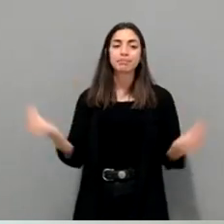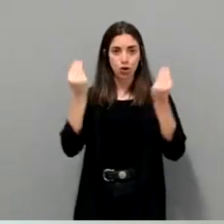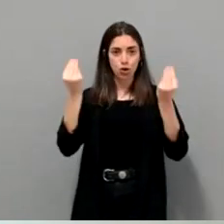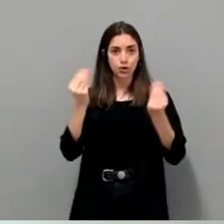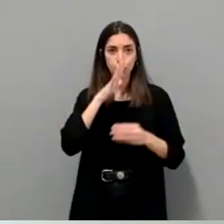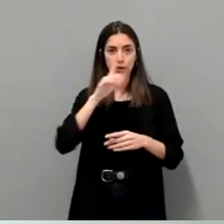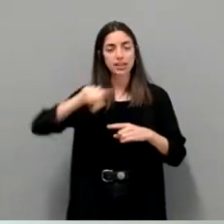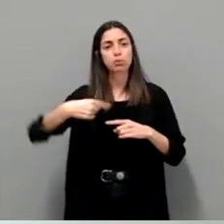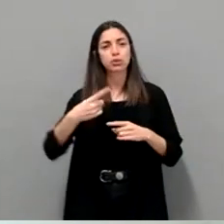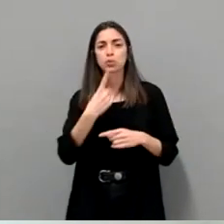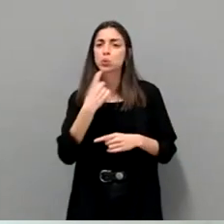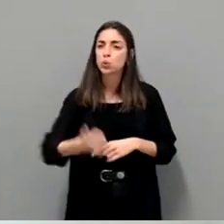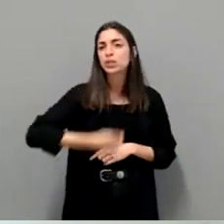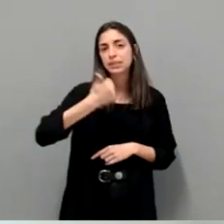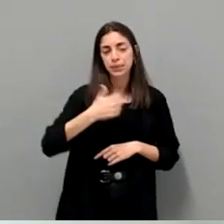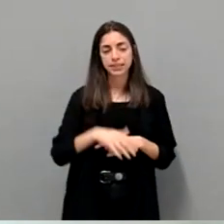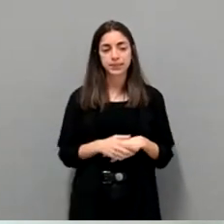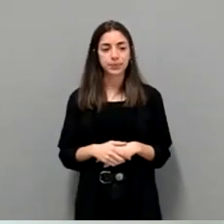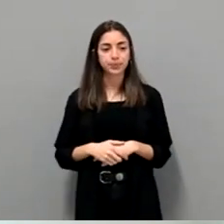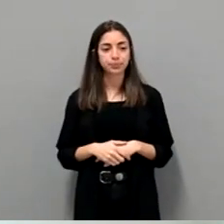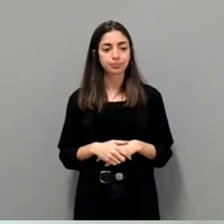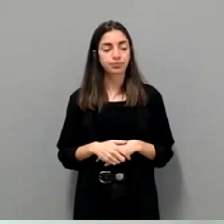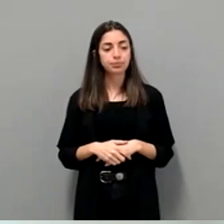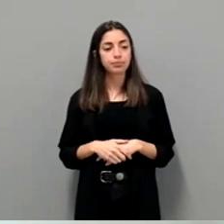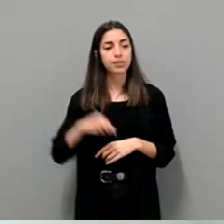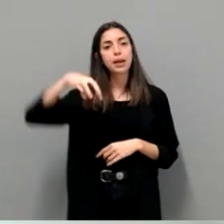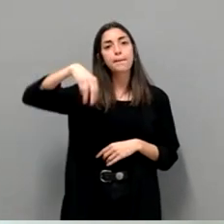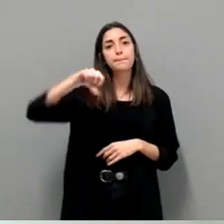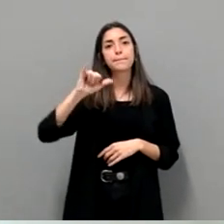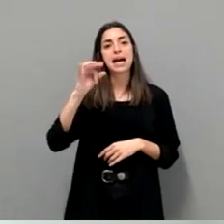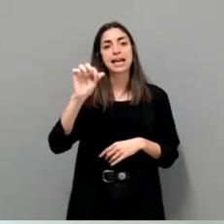te va a costar mucho, ¿vale? Maite, en tu caso...